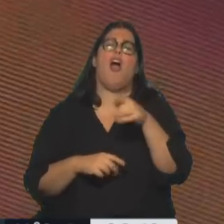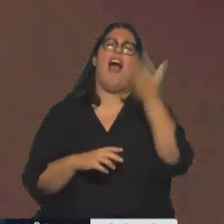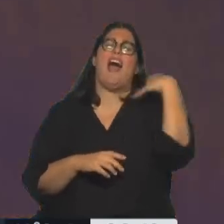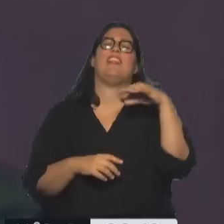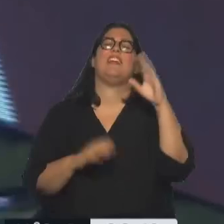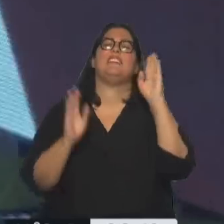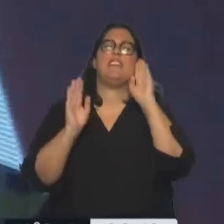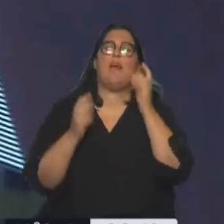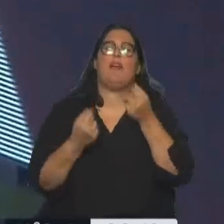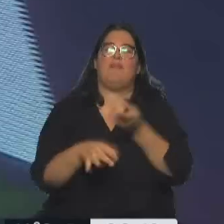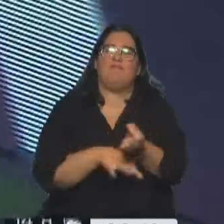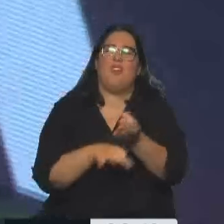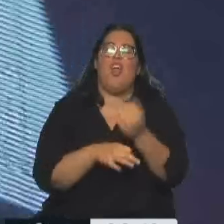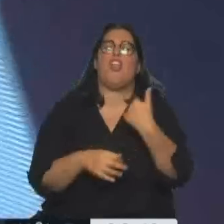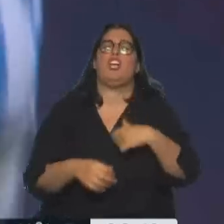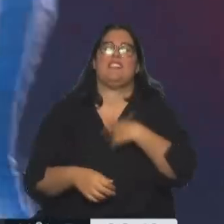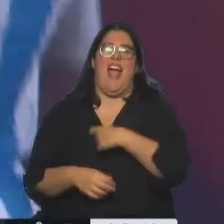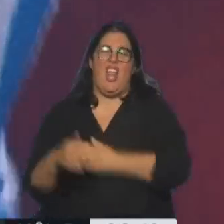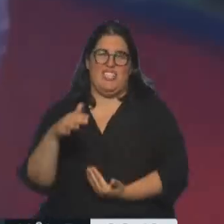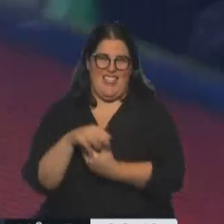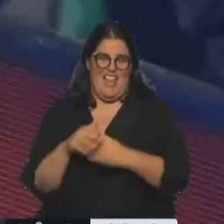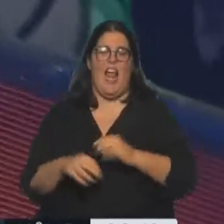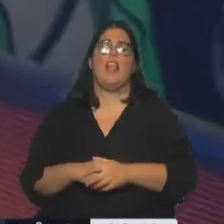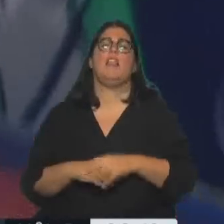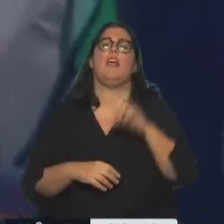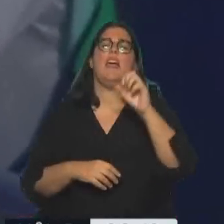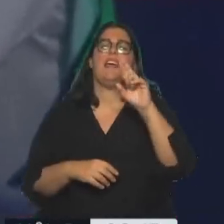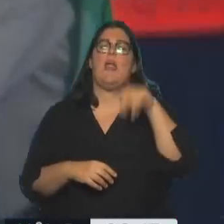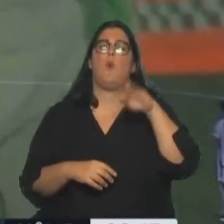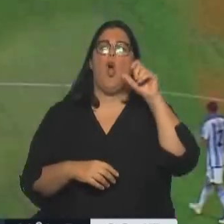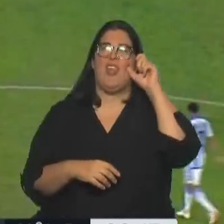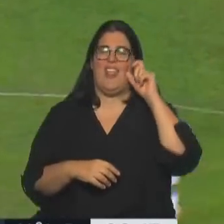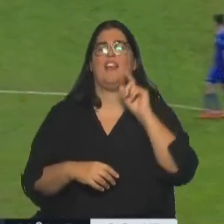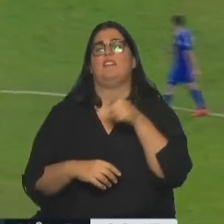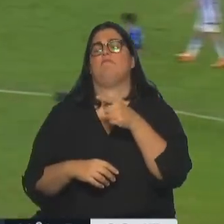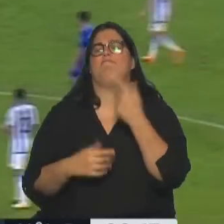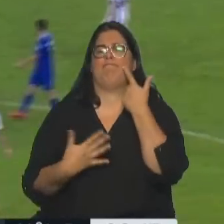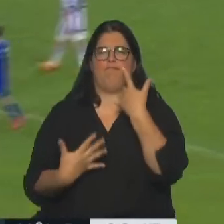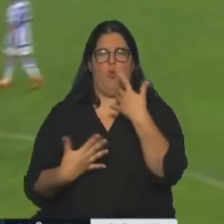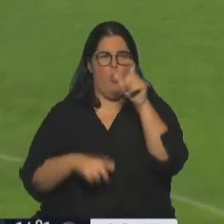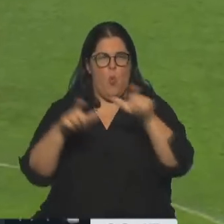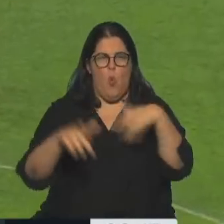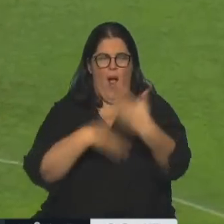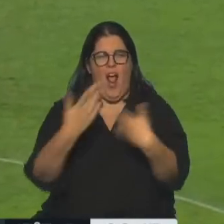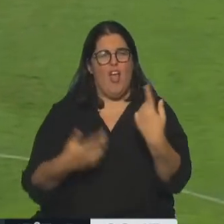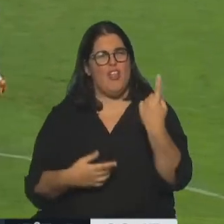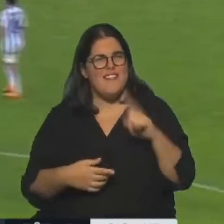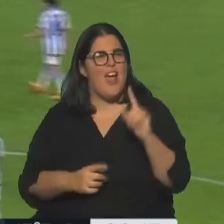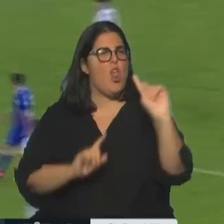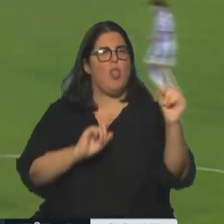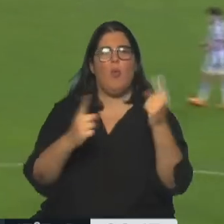Rosario Central. Y va a llegar la rúbrica de Valentín Carboni. Esto es lo llamativo de un equipo con tantas figuras, tantas